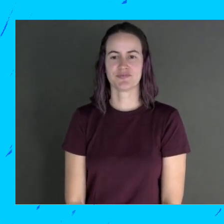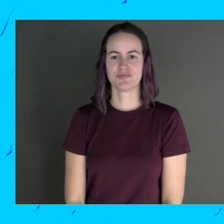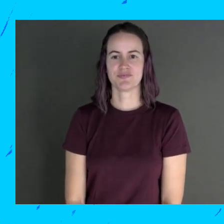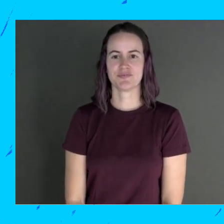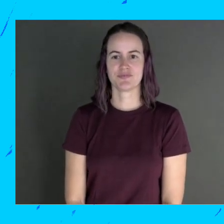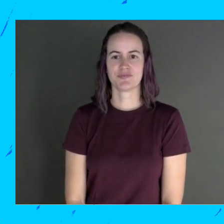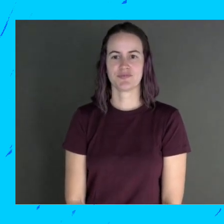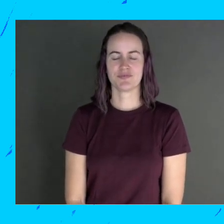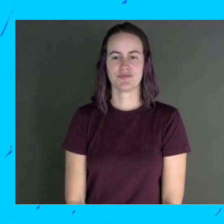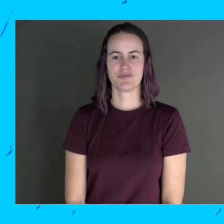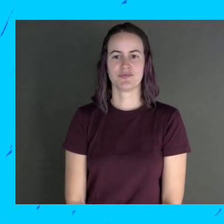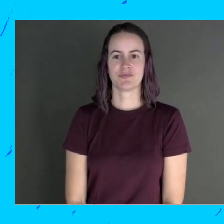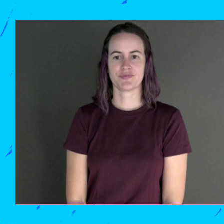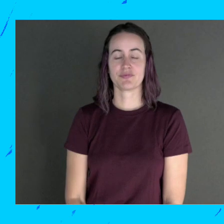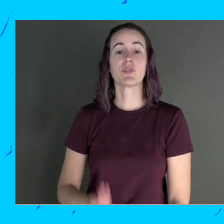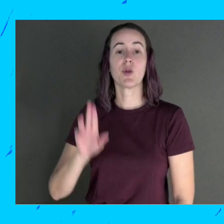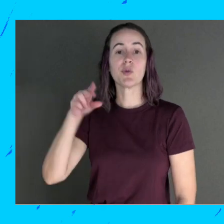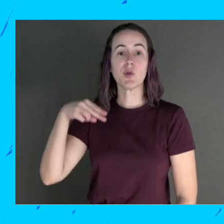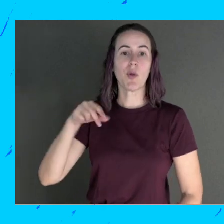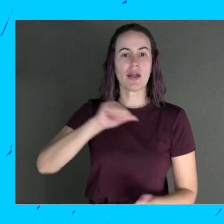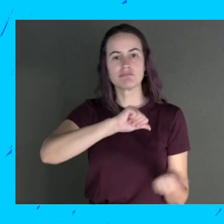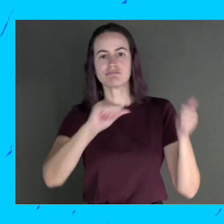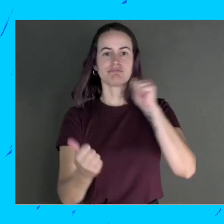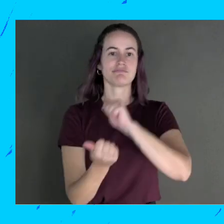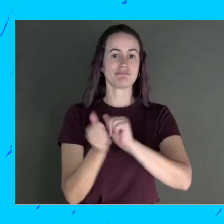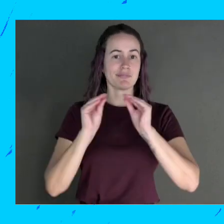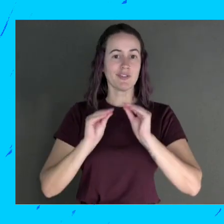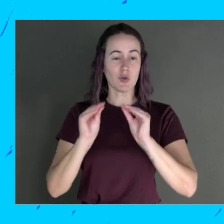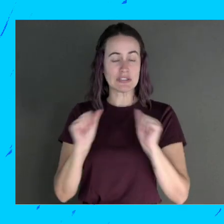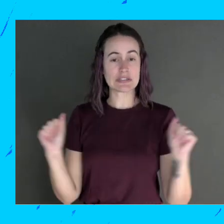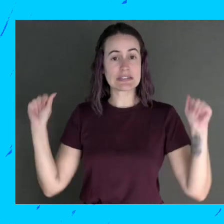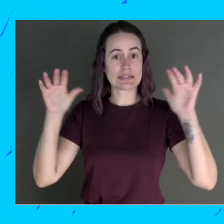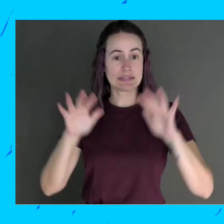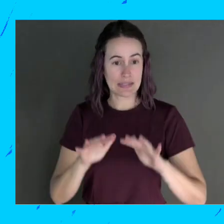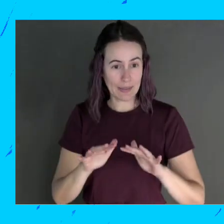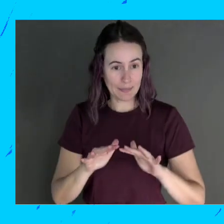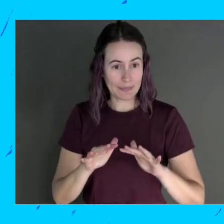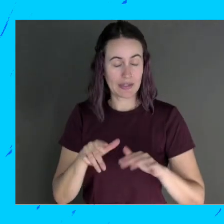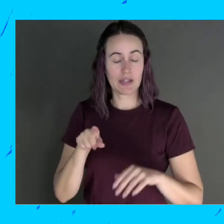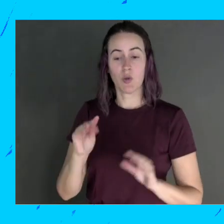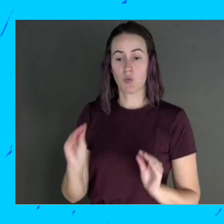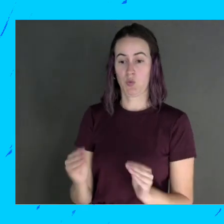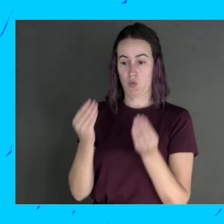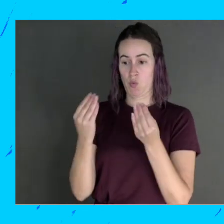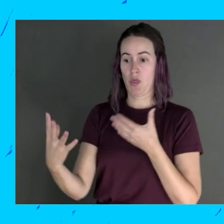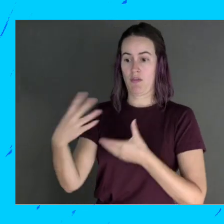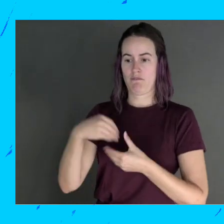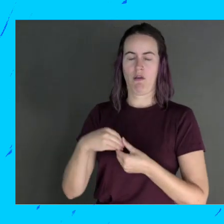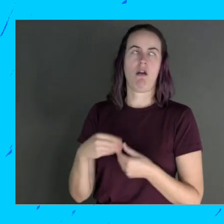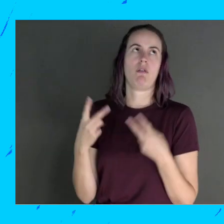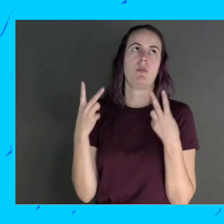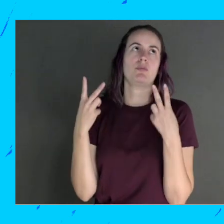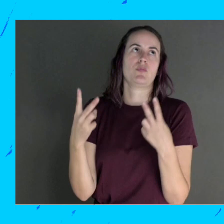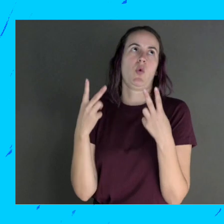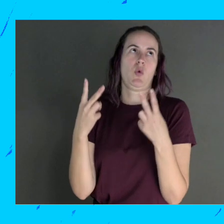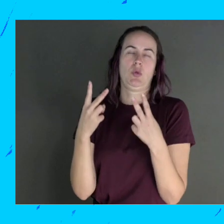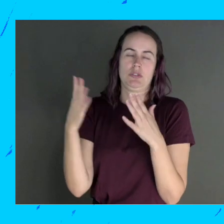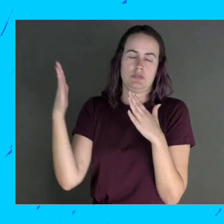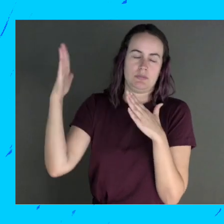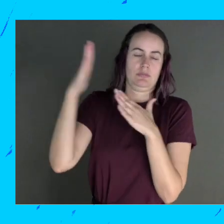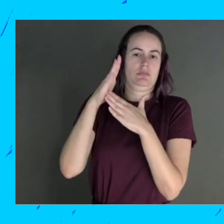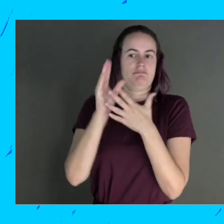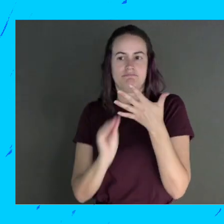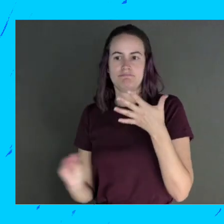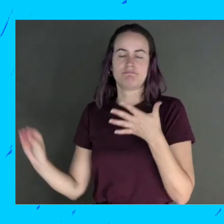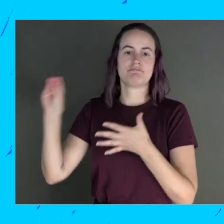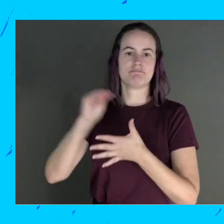Una cosa que vimos el año pasado en la cumbre de educación transformacional, hablamos sobre cómo los tienen